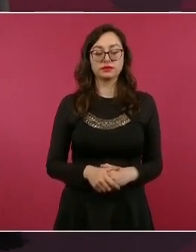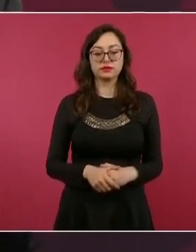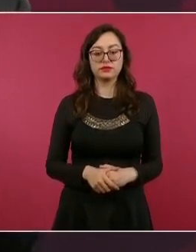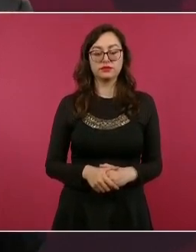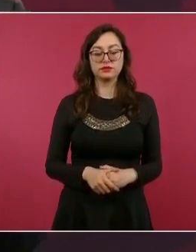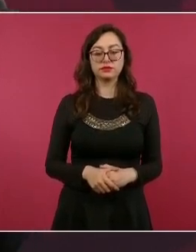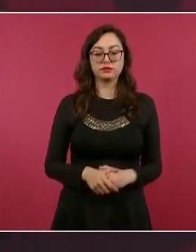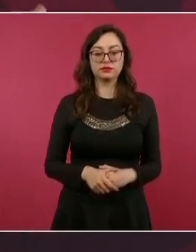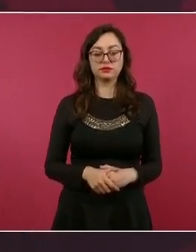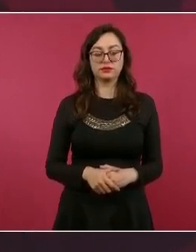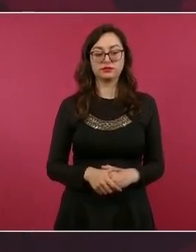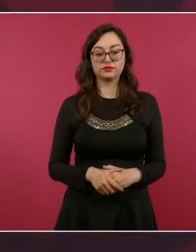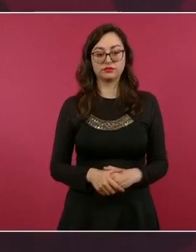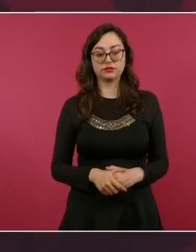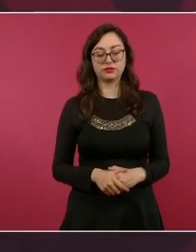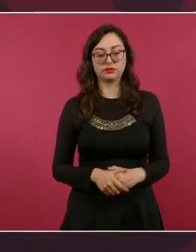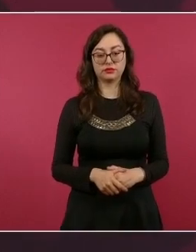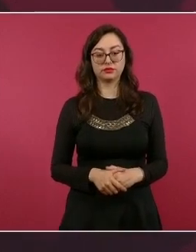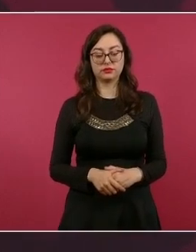en vez de